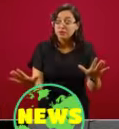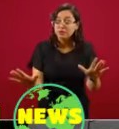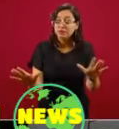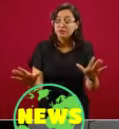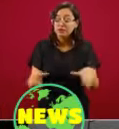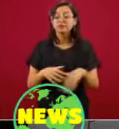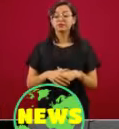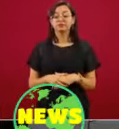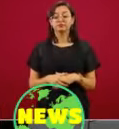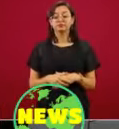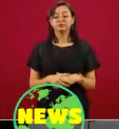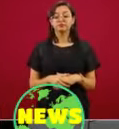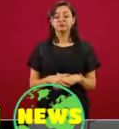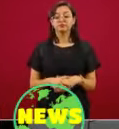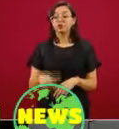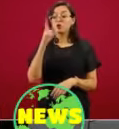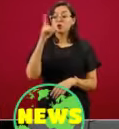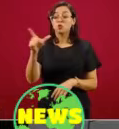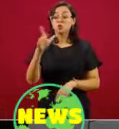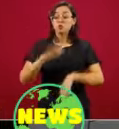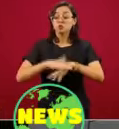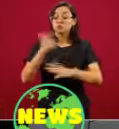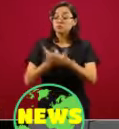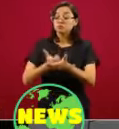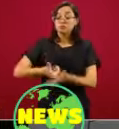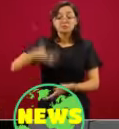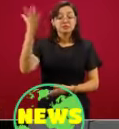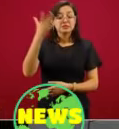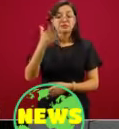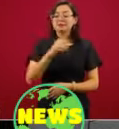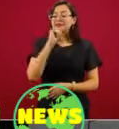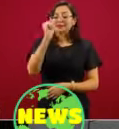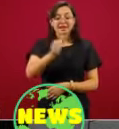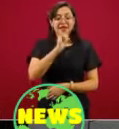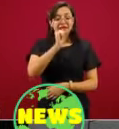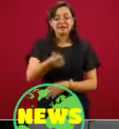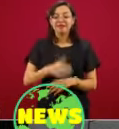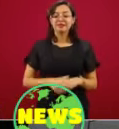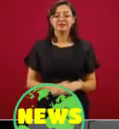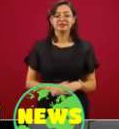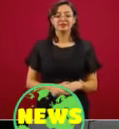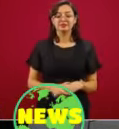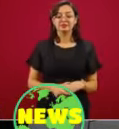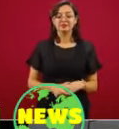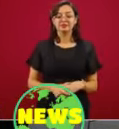No aumenta el precio de la luz en términos reales.